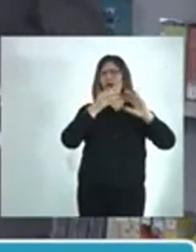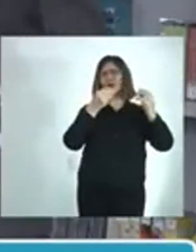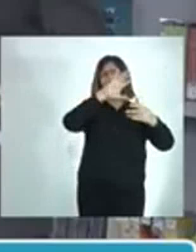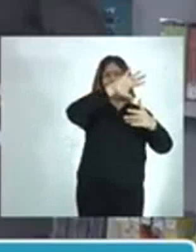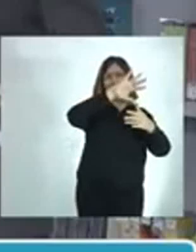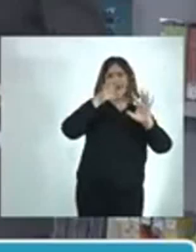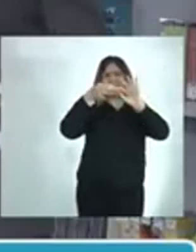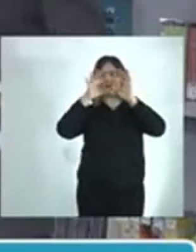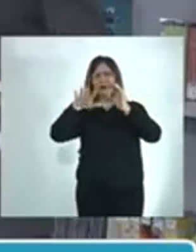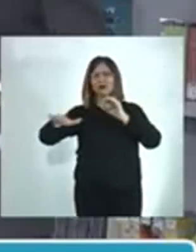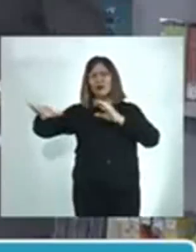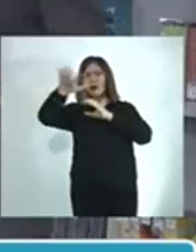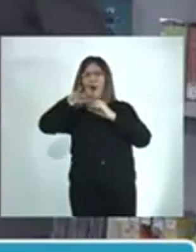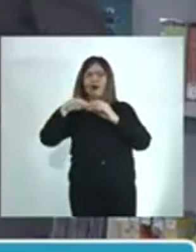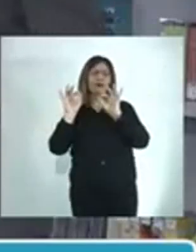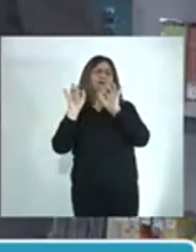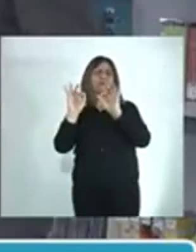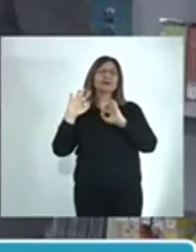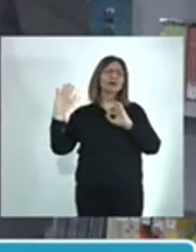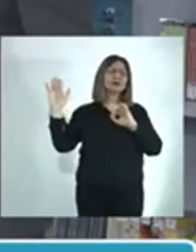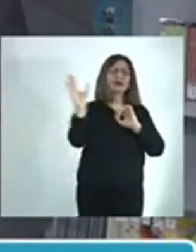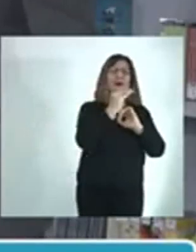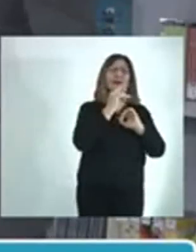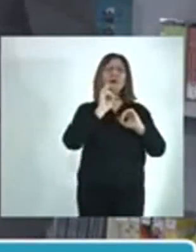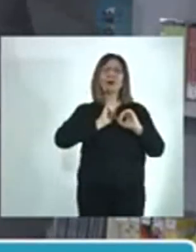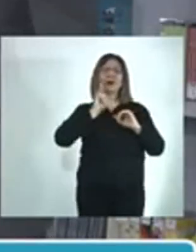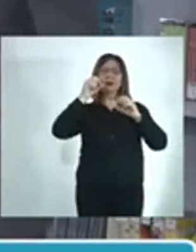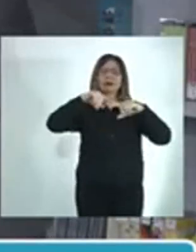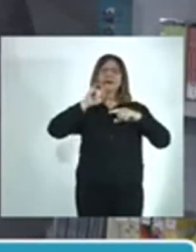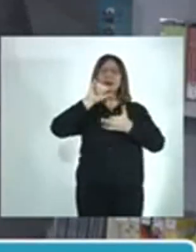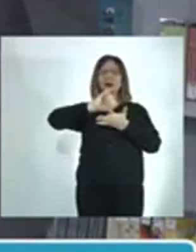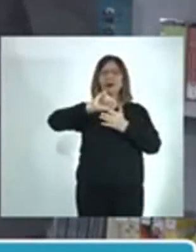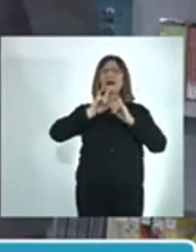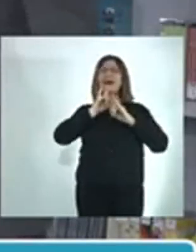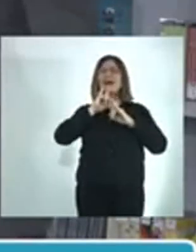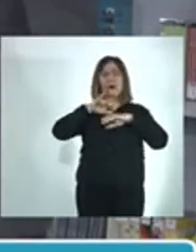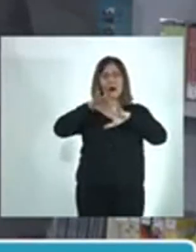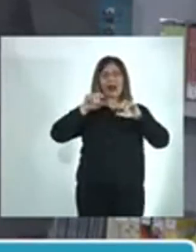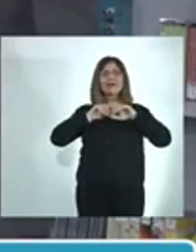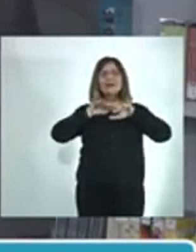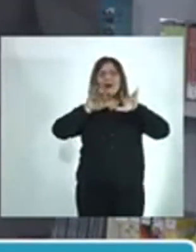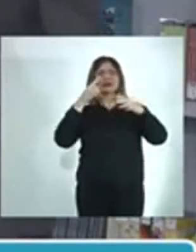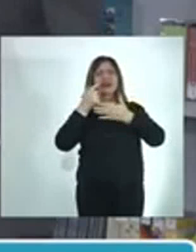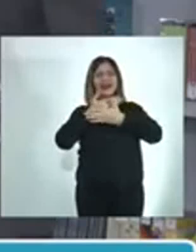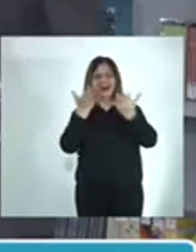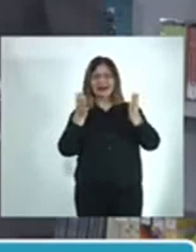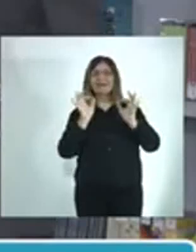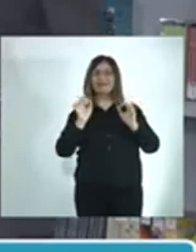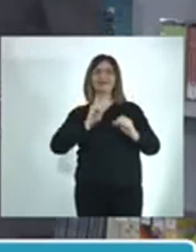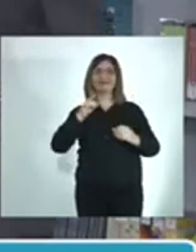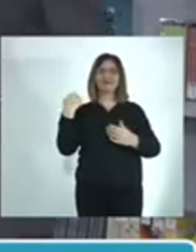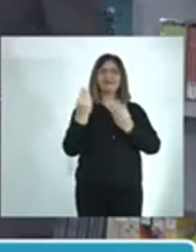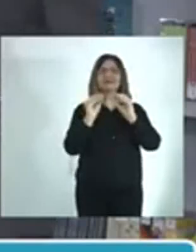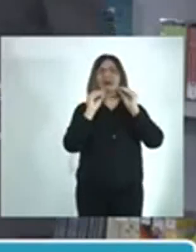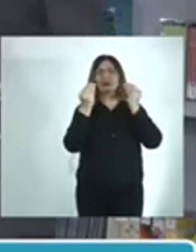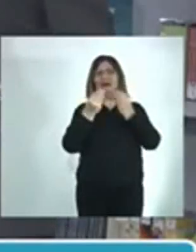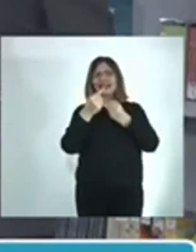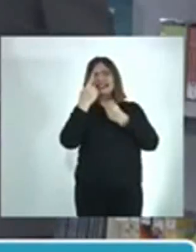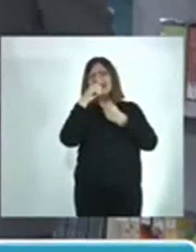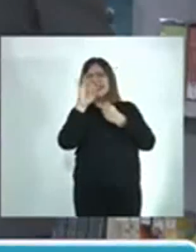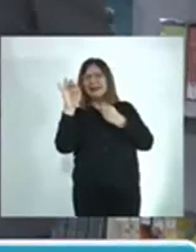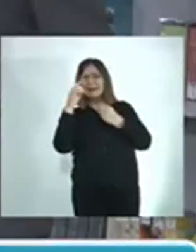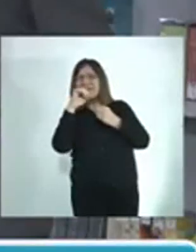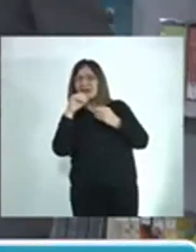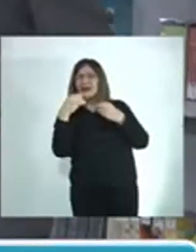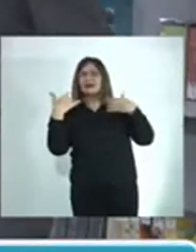menos. Así que toda la docencia tucumana, desde Tucumán hacia todo el mundo, no podía ser menos. Más de 100.000 visitas.